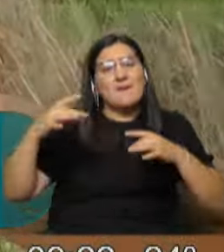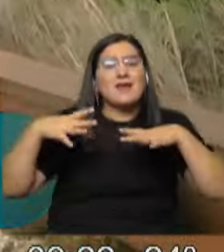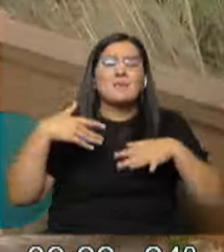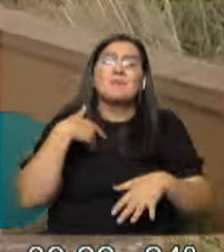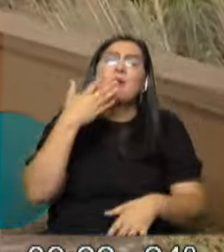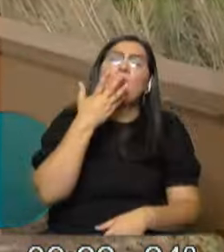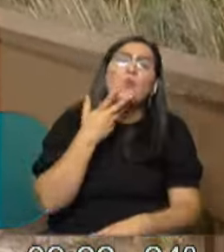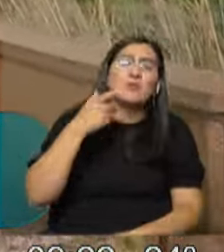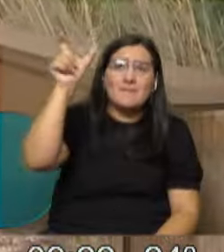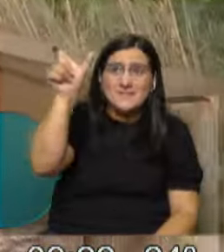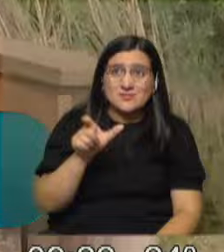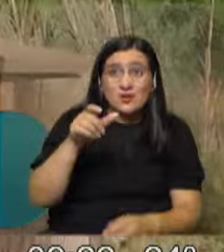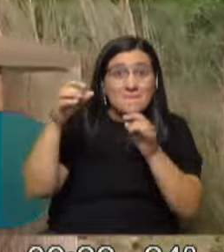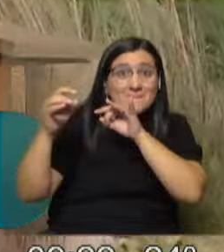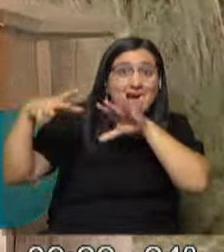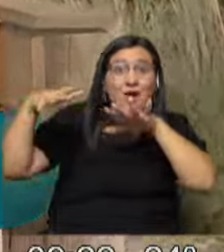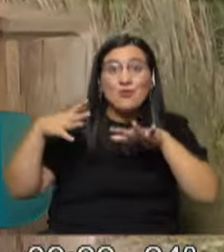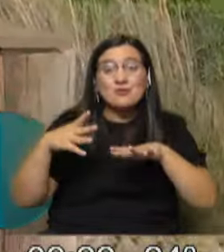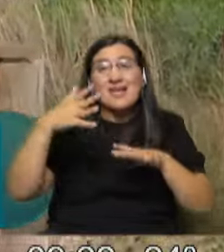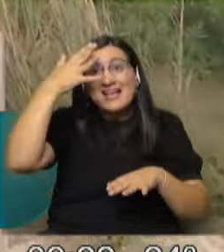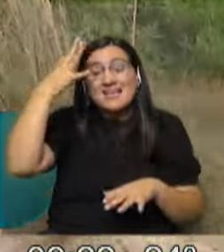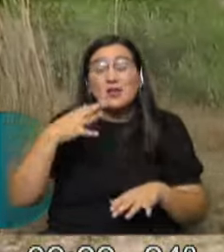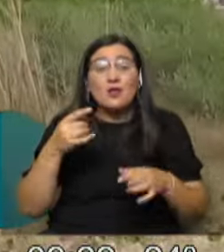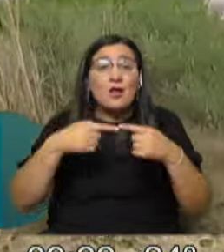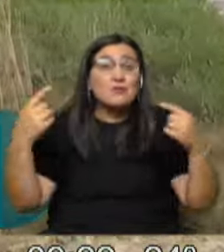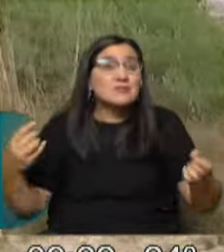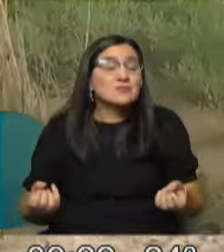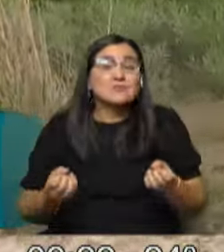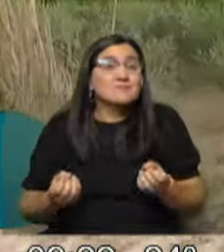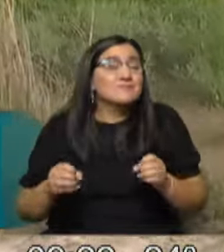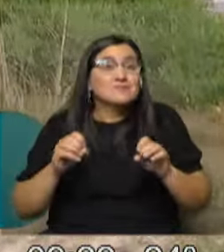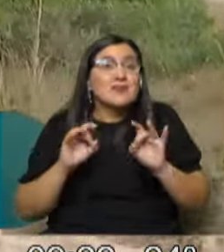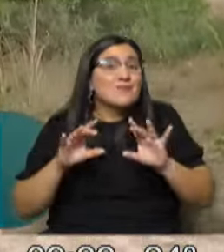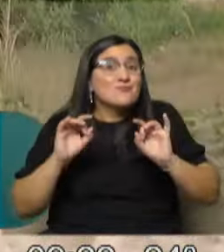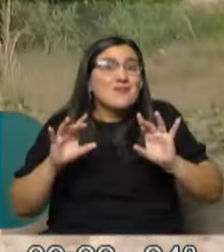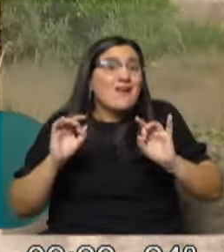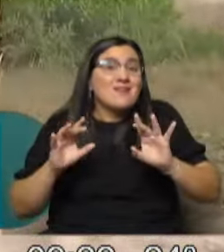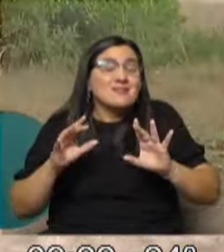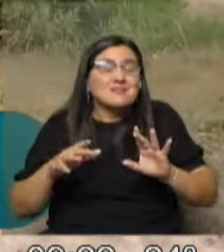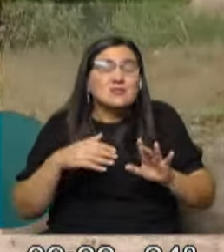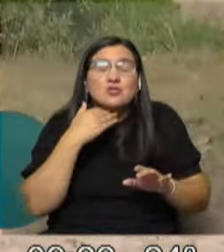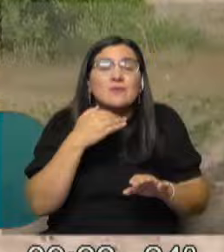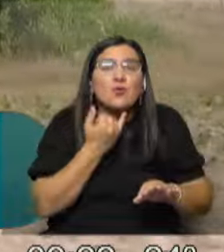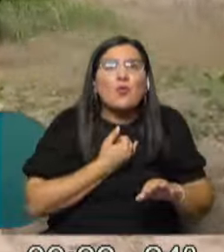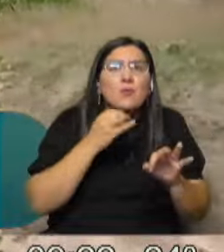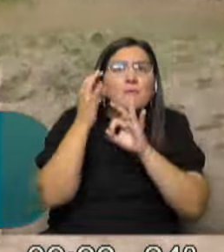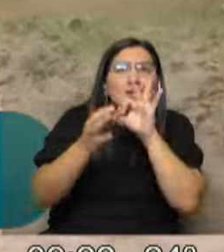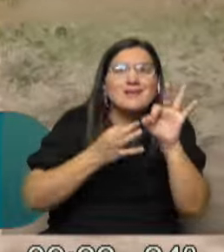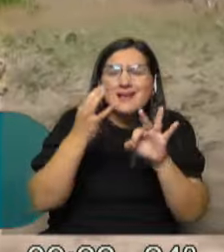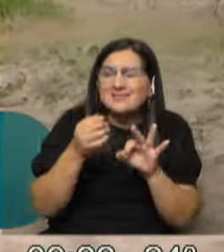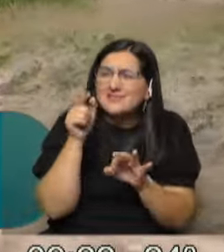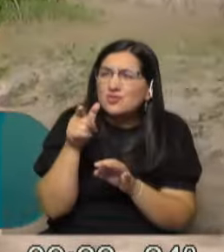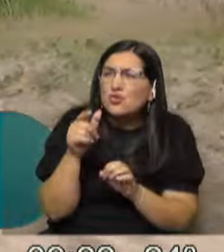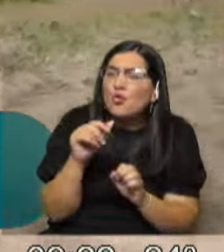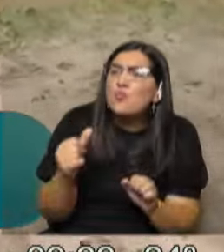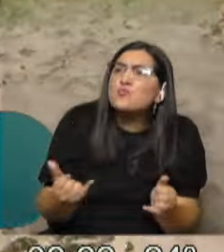gustan los magos. Creo en las cosas que son espontáneas y que por ahí uno no sabe cómo explicar los procesos. Me encanta que ese tipo de cosas ocurran.